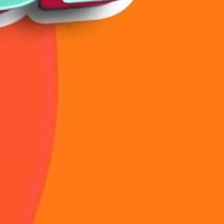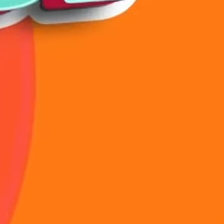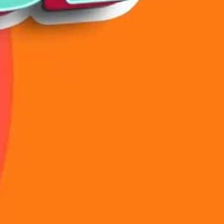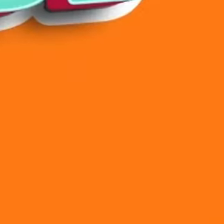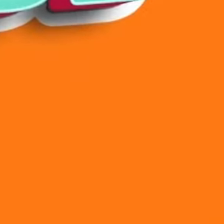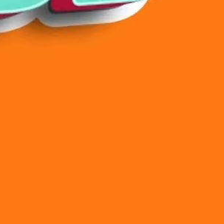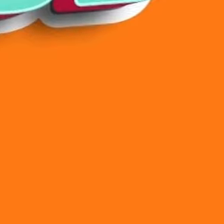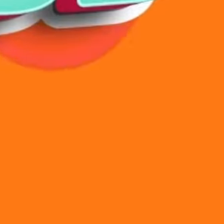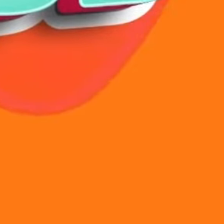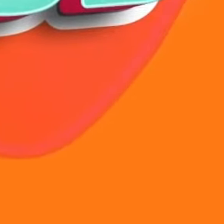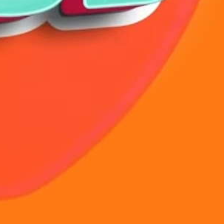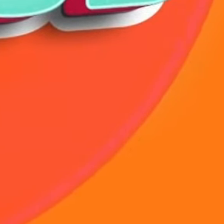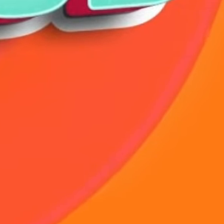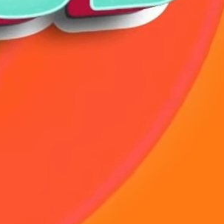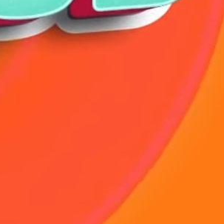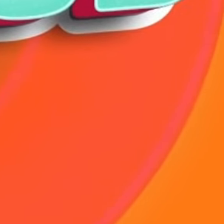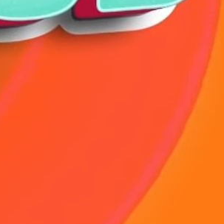volvemos